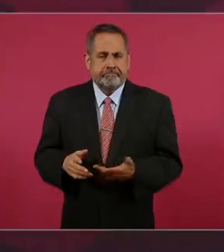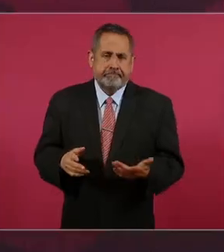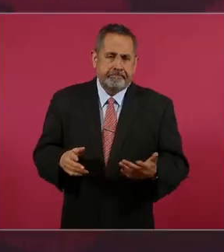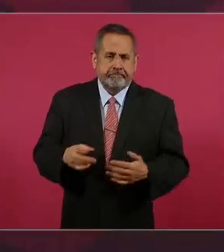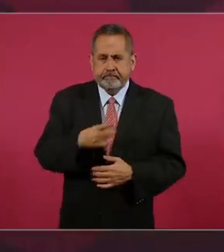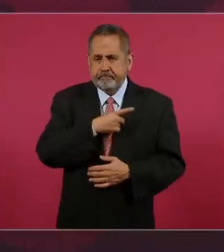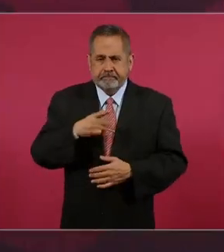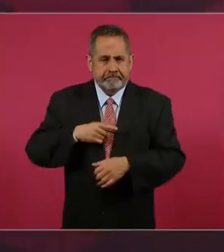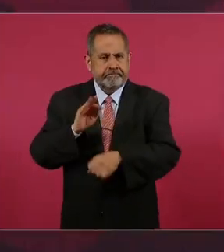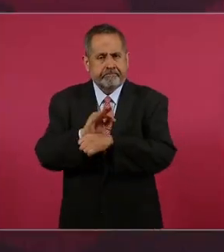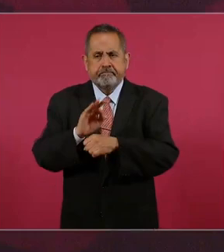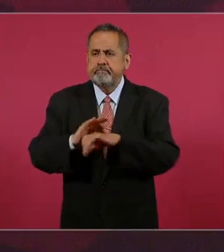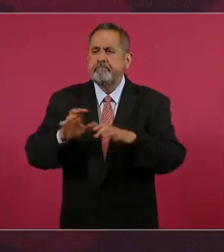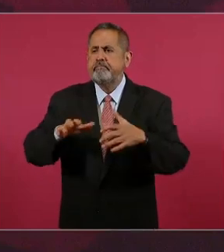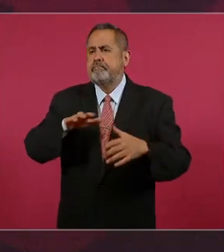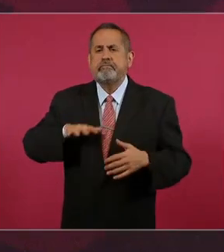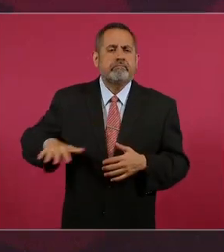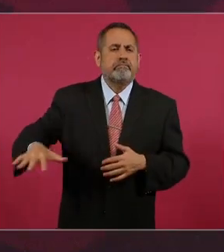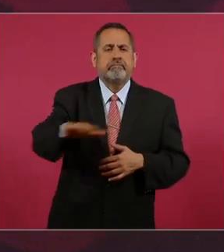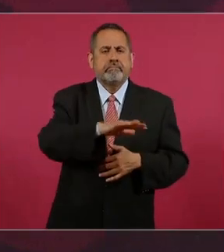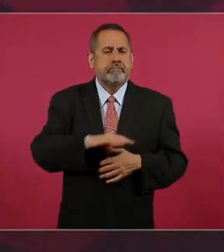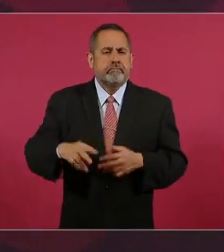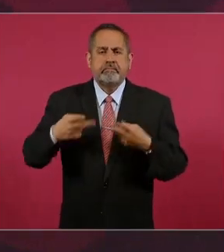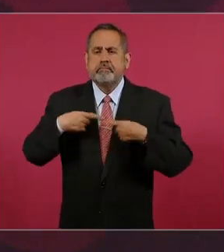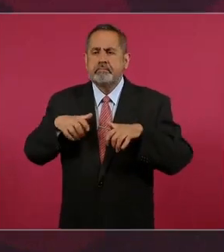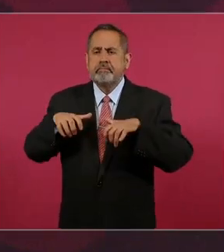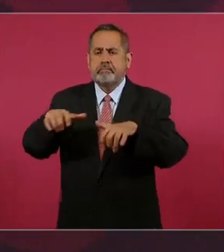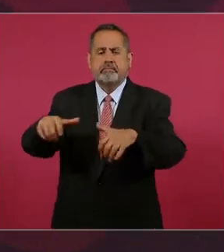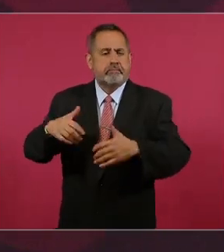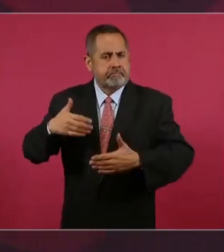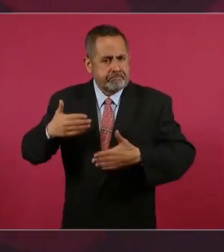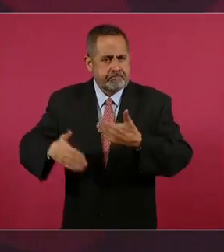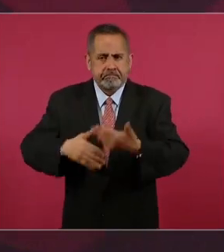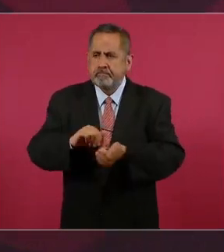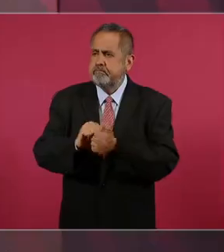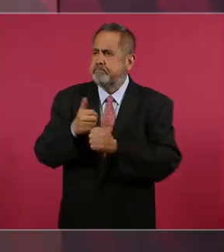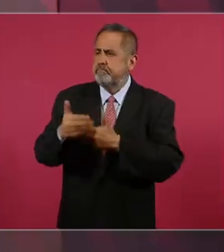que el país se desenvuelva